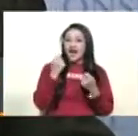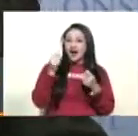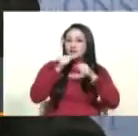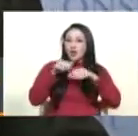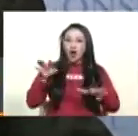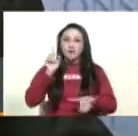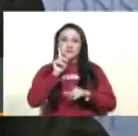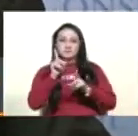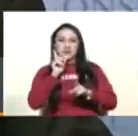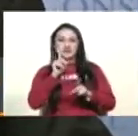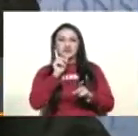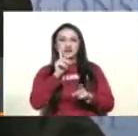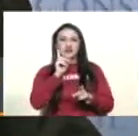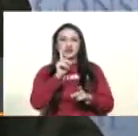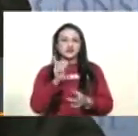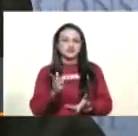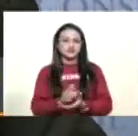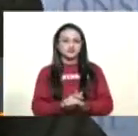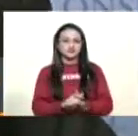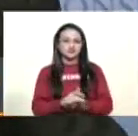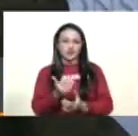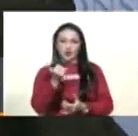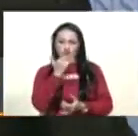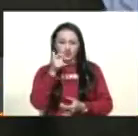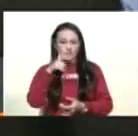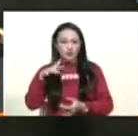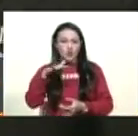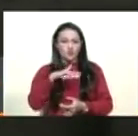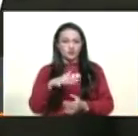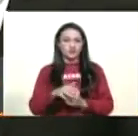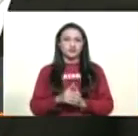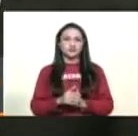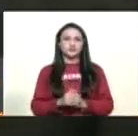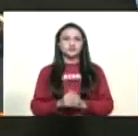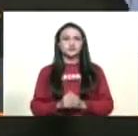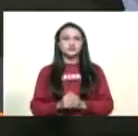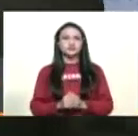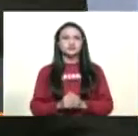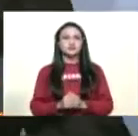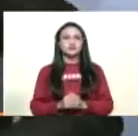un proceso de alienación mediática, confundan al pueblo estadounidense.